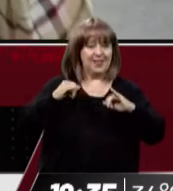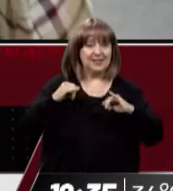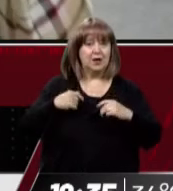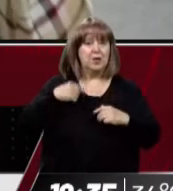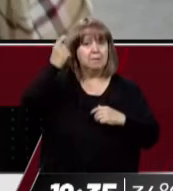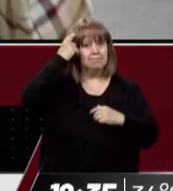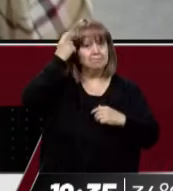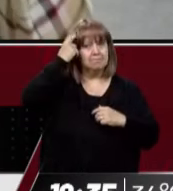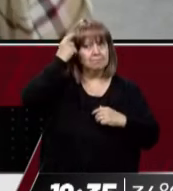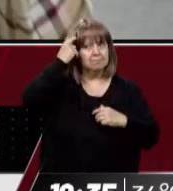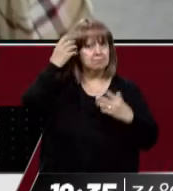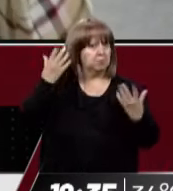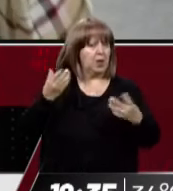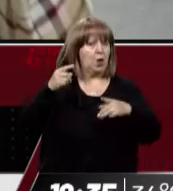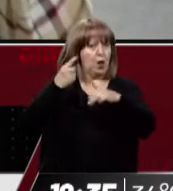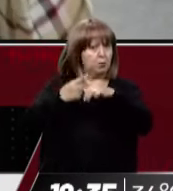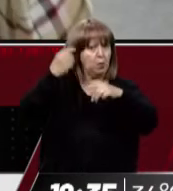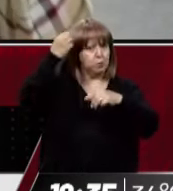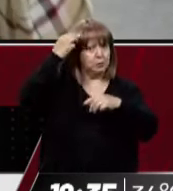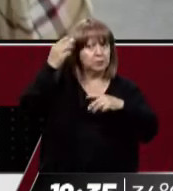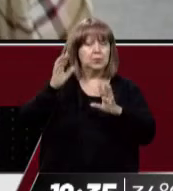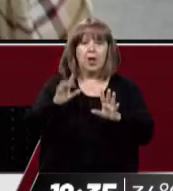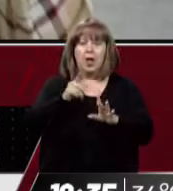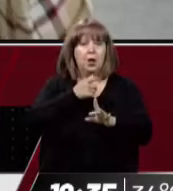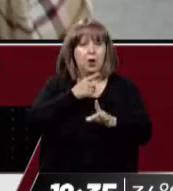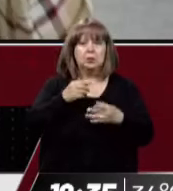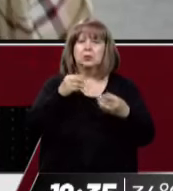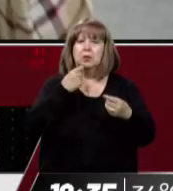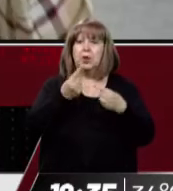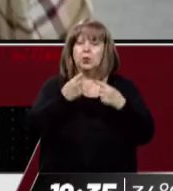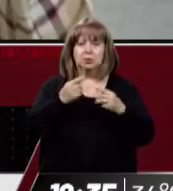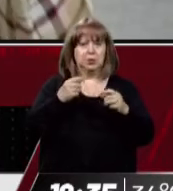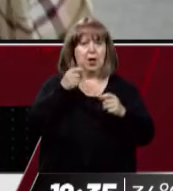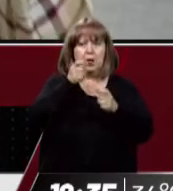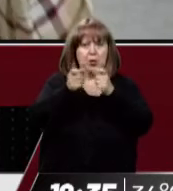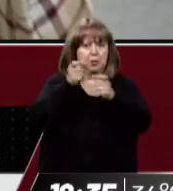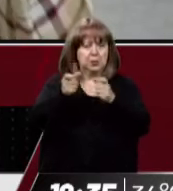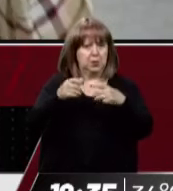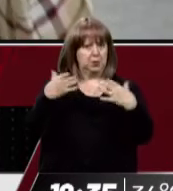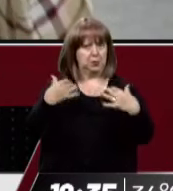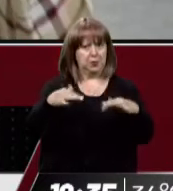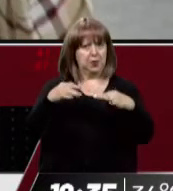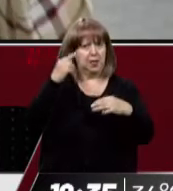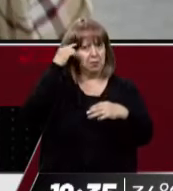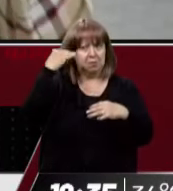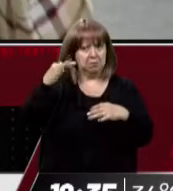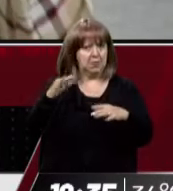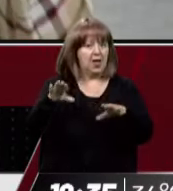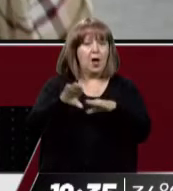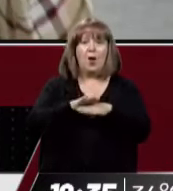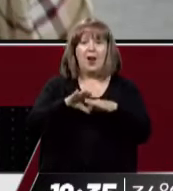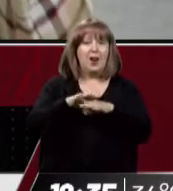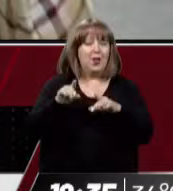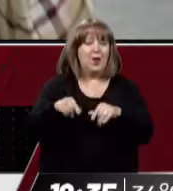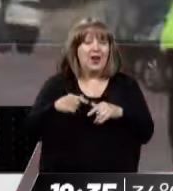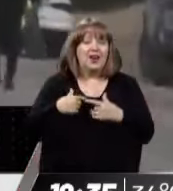cognitivamente ella no tiene secuelas que ahora viene una etapa de recuperación en donde en esta nueva etapa que la vida